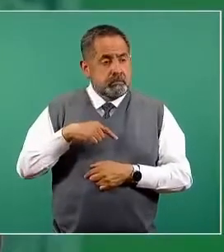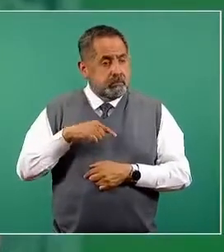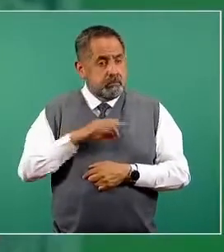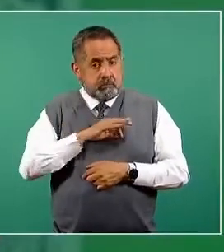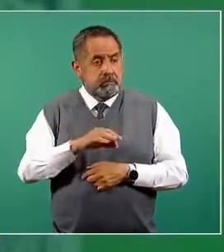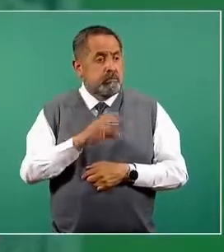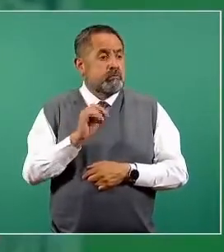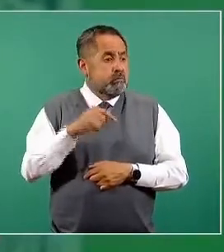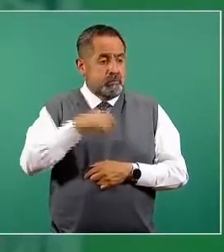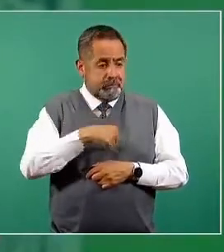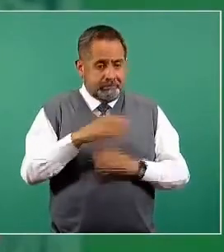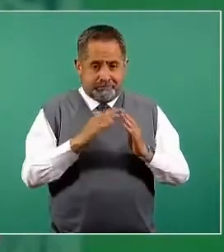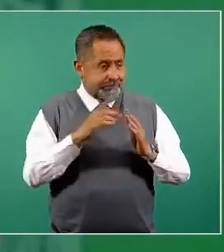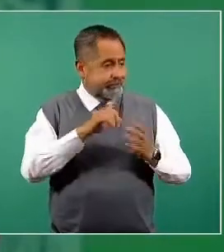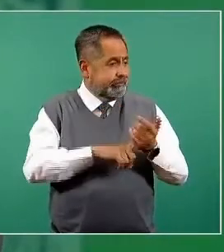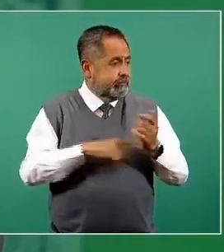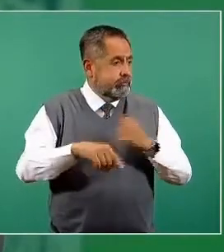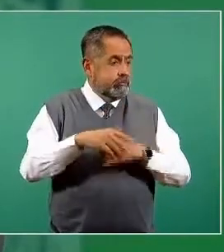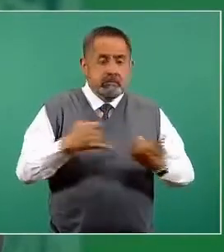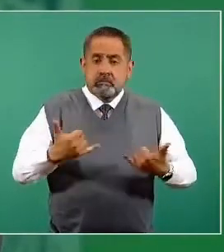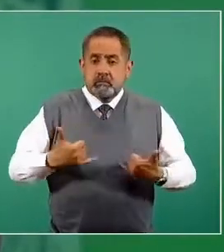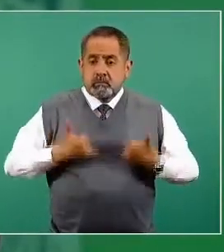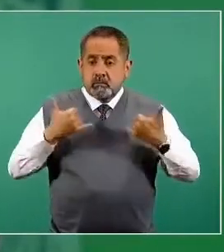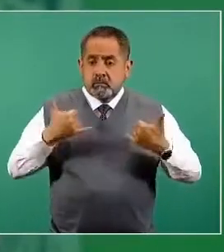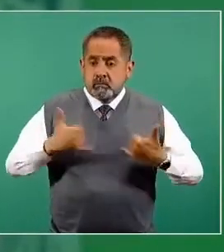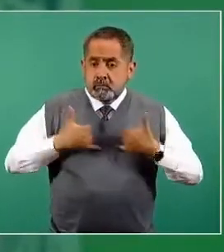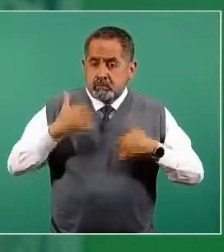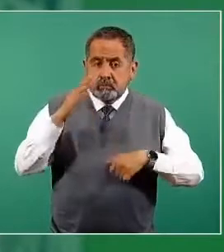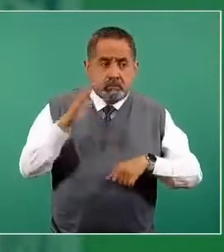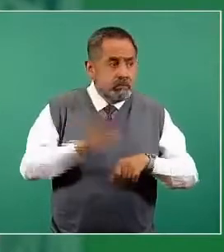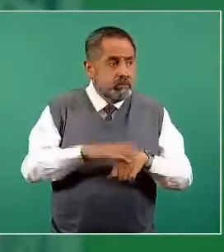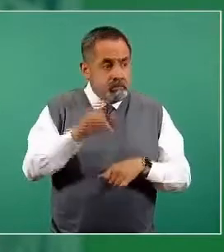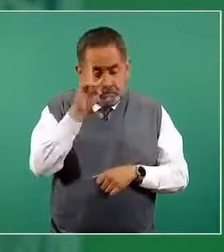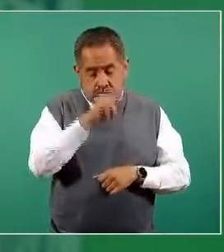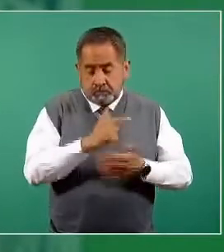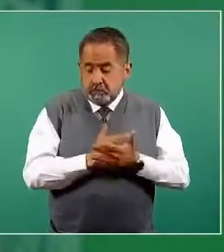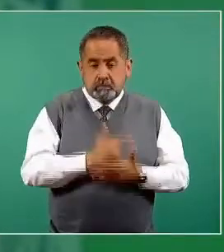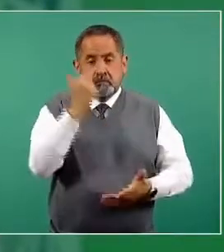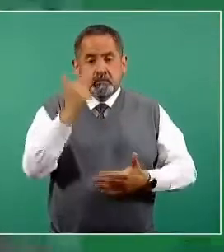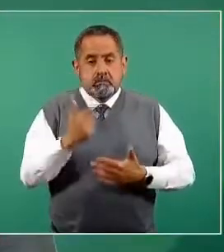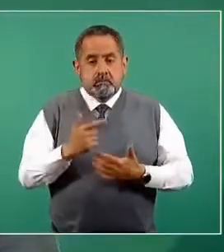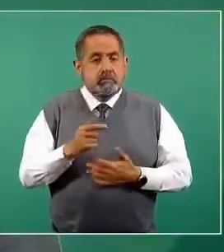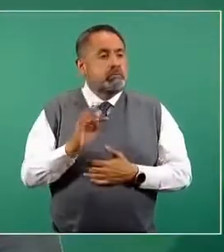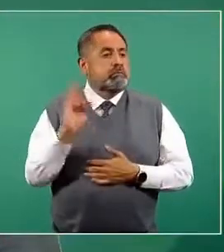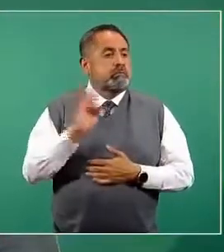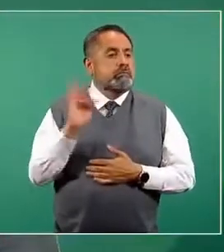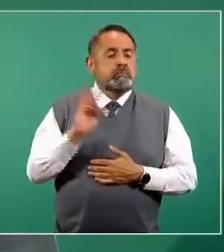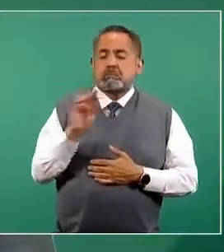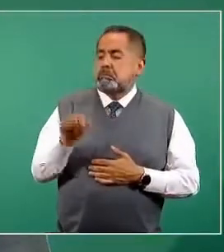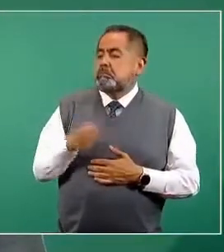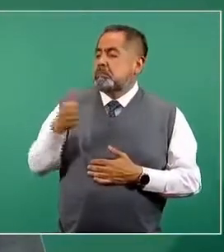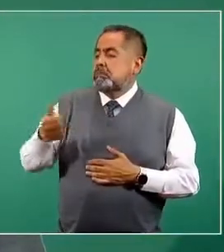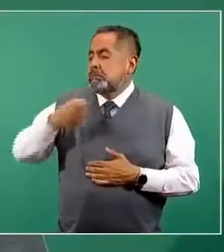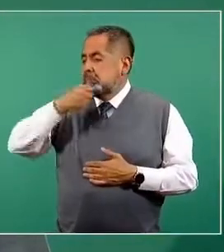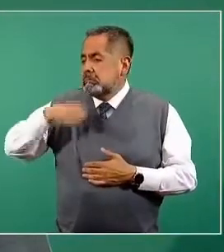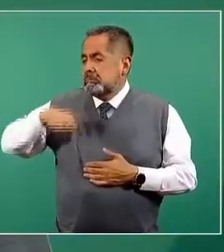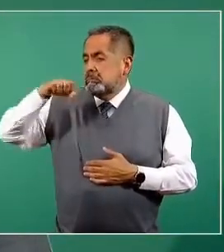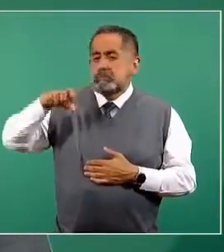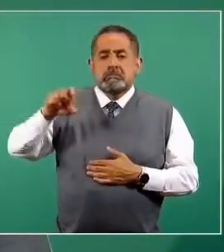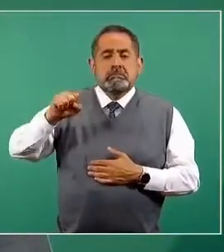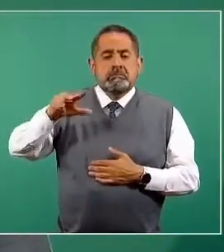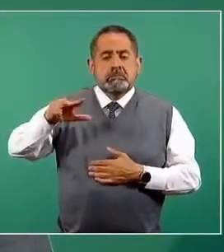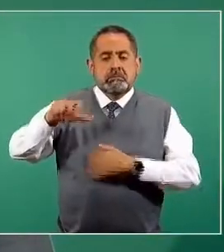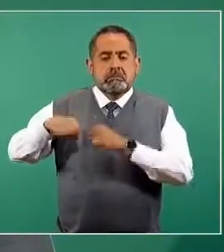más joven y resulta que había en casa una persona adulta de 68 años de